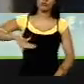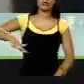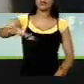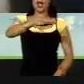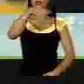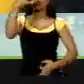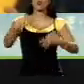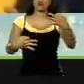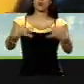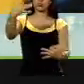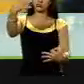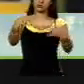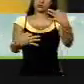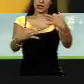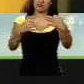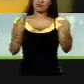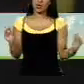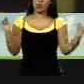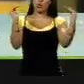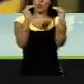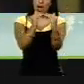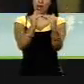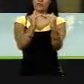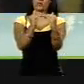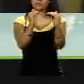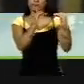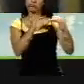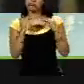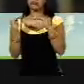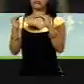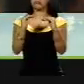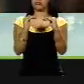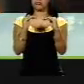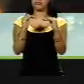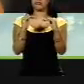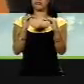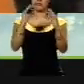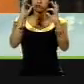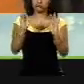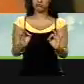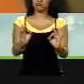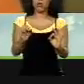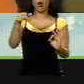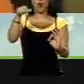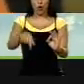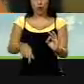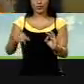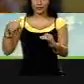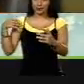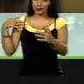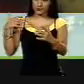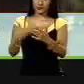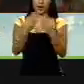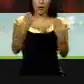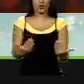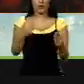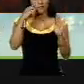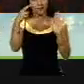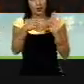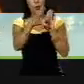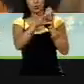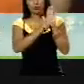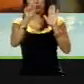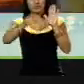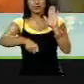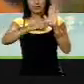asamblea guerrea. ¿Qué te parece? ¿Qué te pareció a ti el desfile? Todo un espectáculo. Primero, la